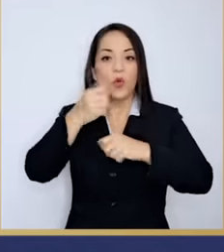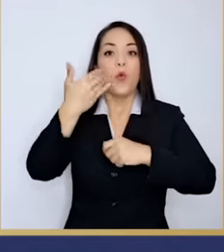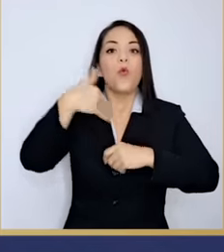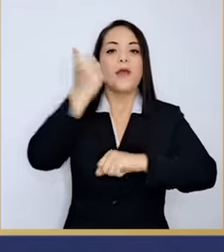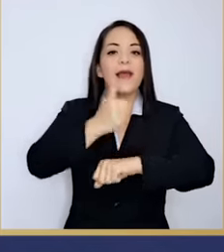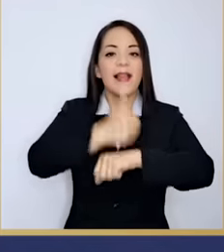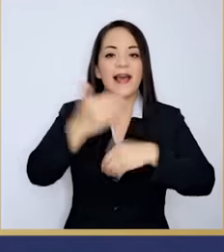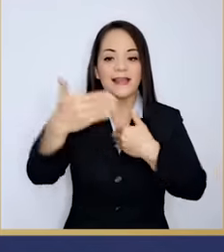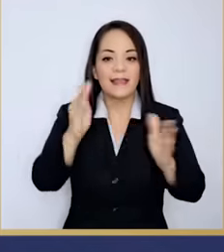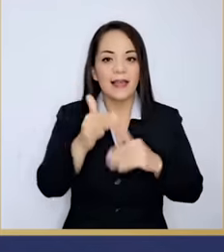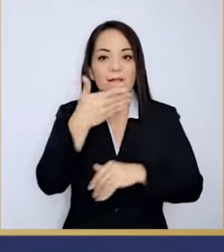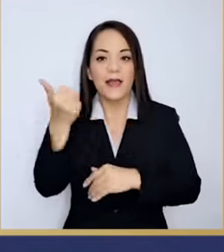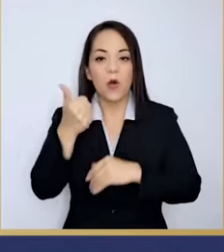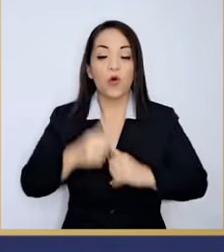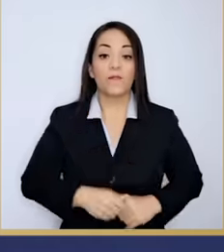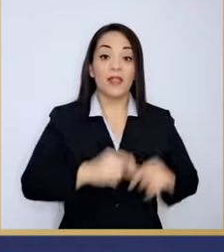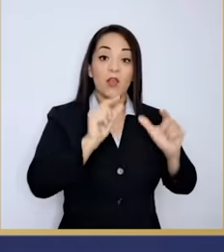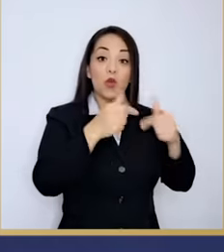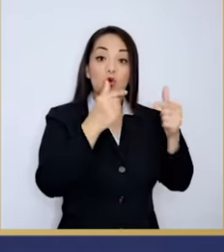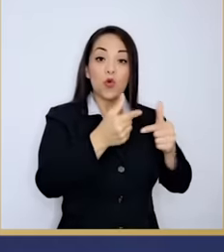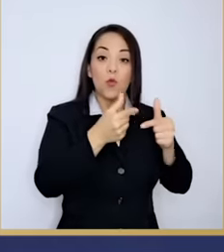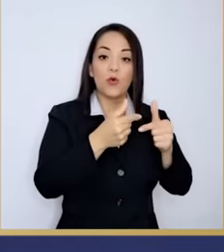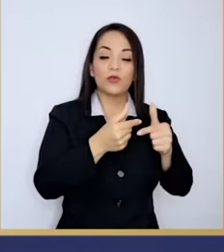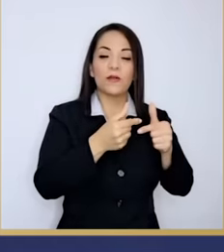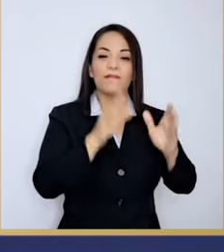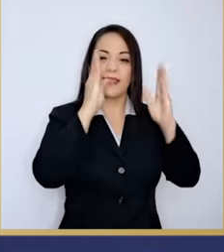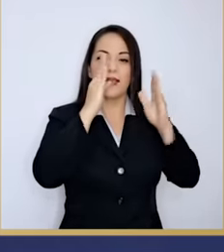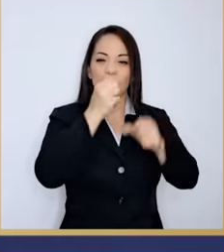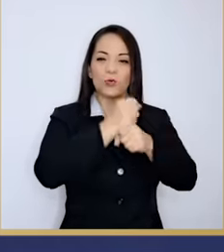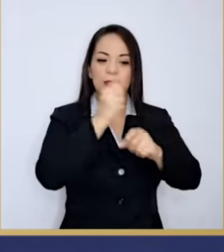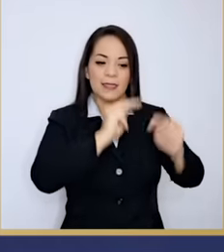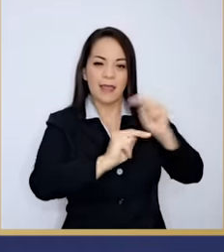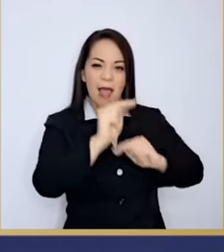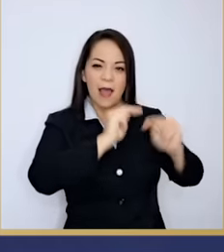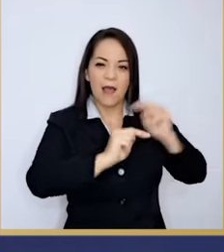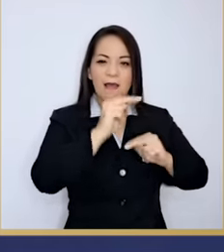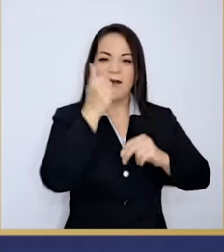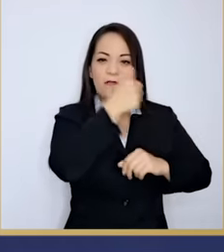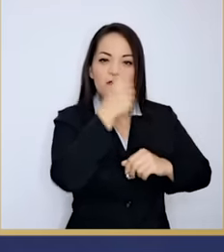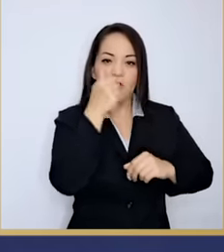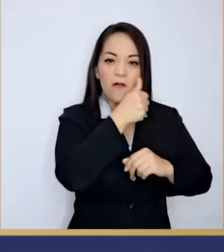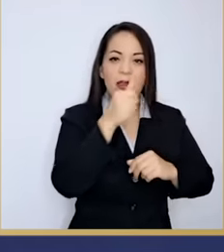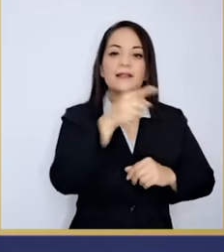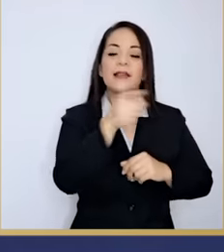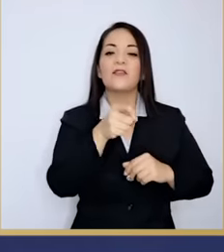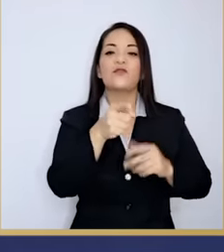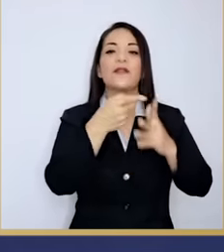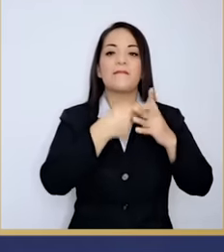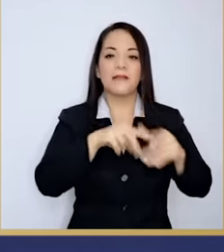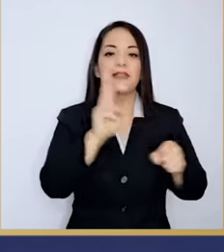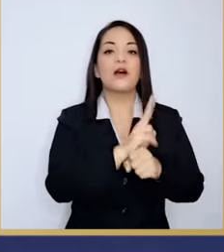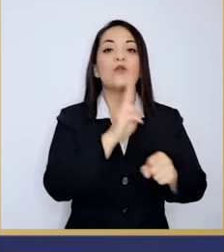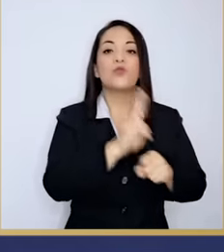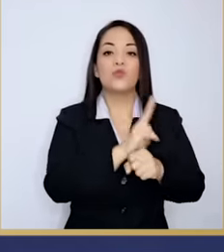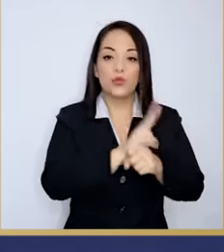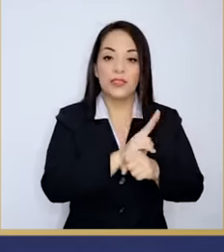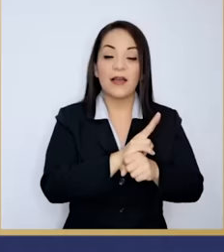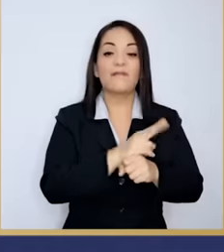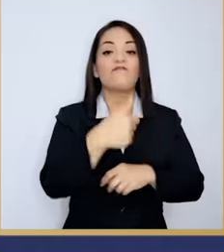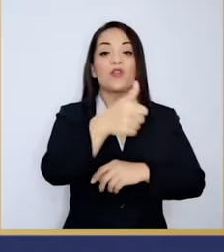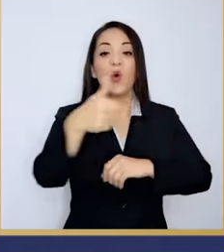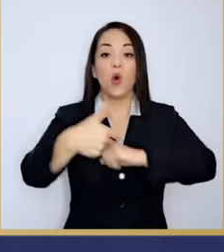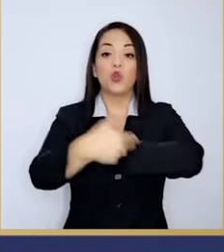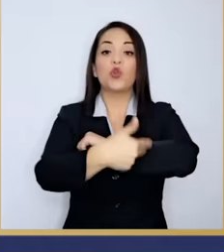escáneres en todas nuestras fronteras? Las mafias dedicadas al narcotráfico han empezado a